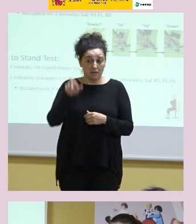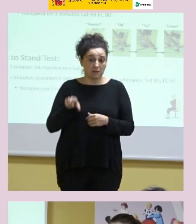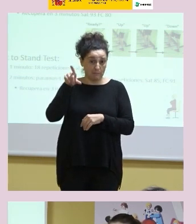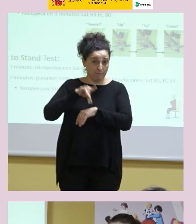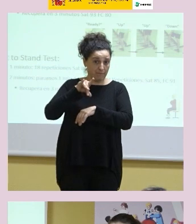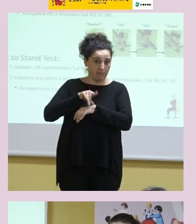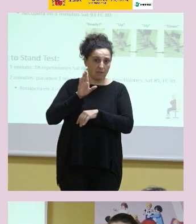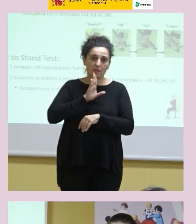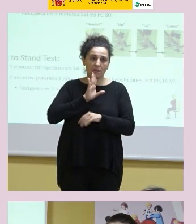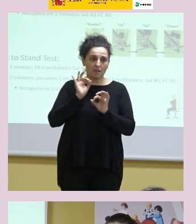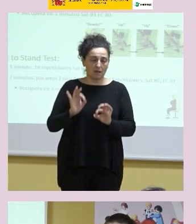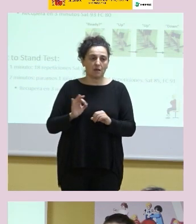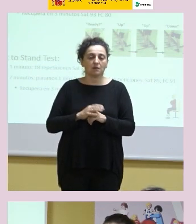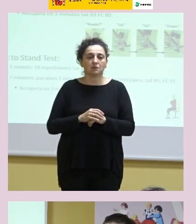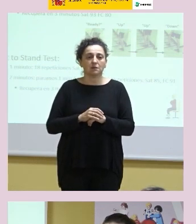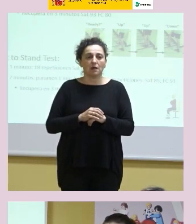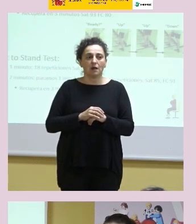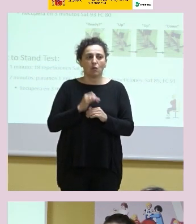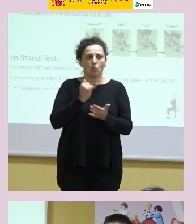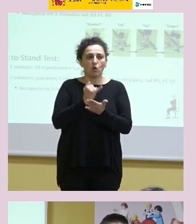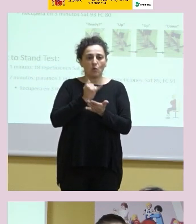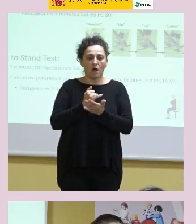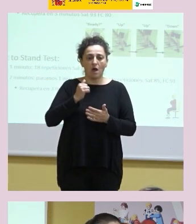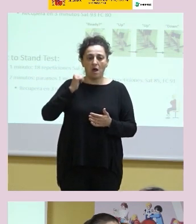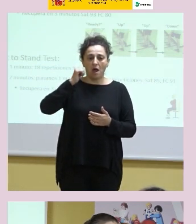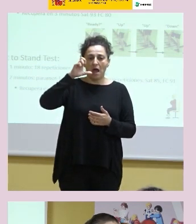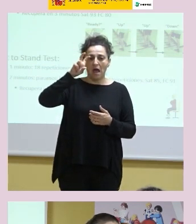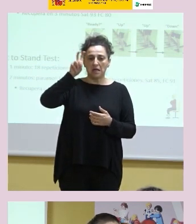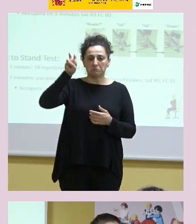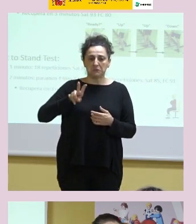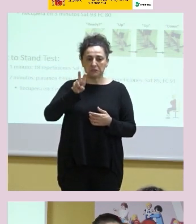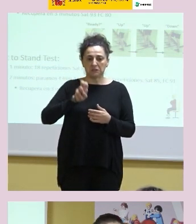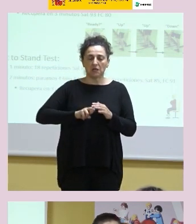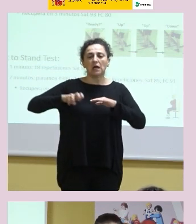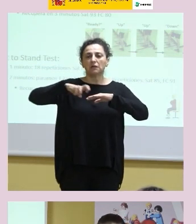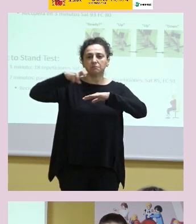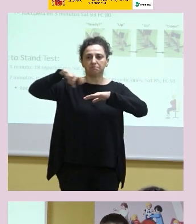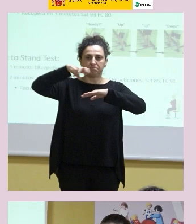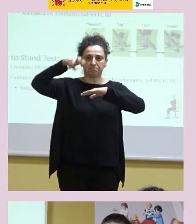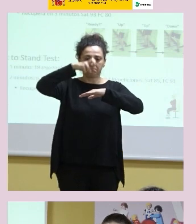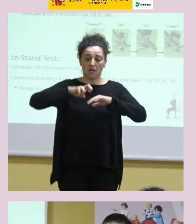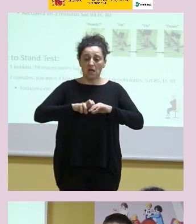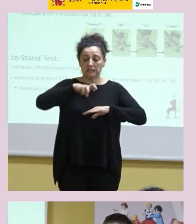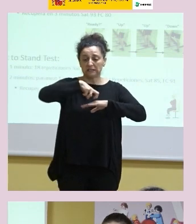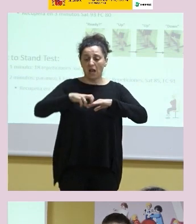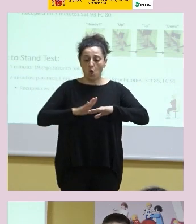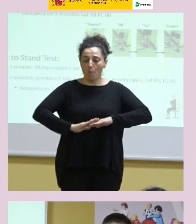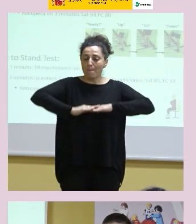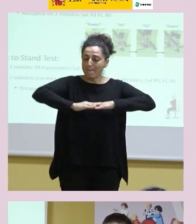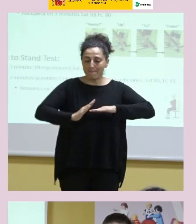paciente, realizamos la prueba del STEP test, como veis en la imagen, con un escalón en este caso bastante bajito, porque